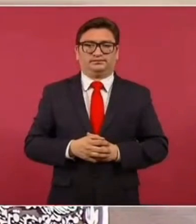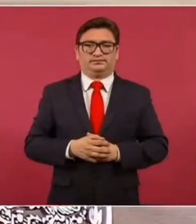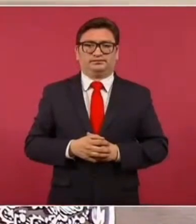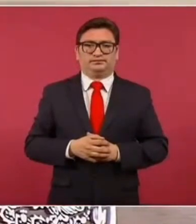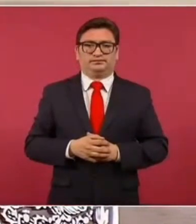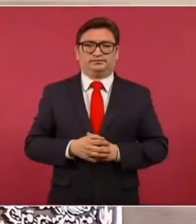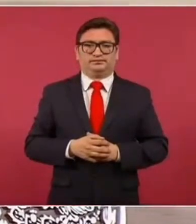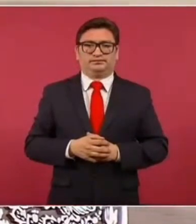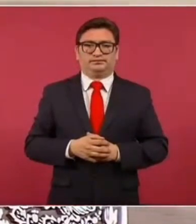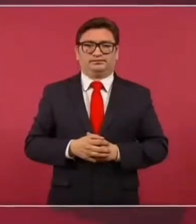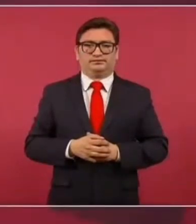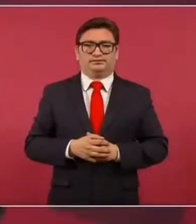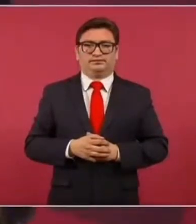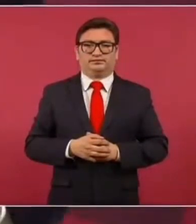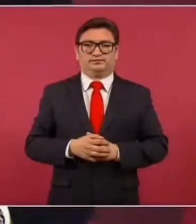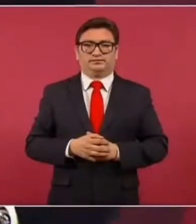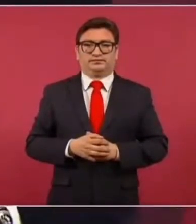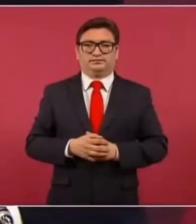Más.